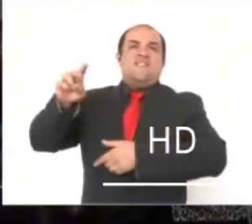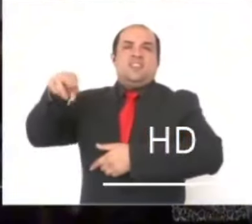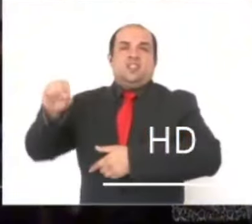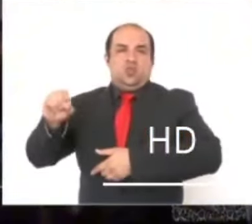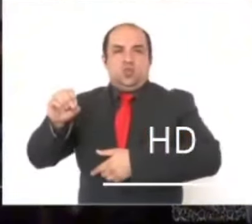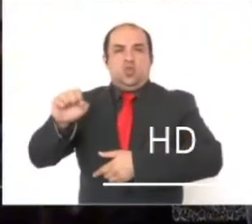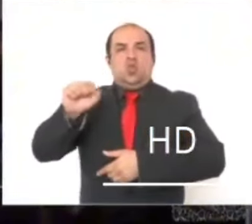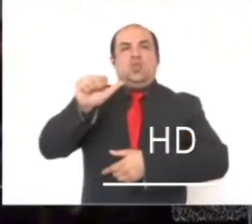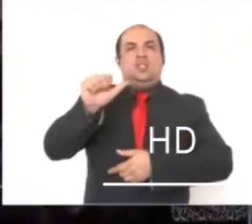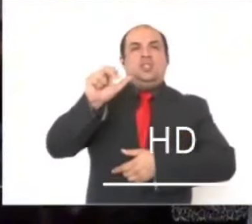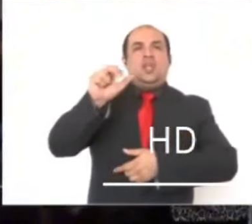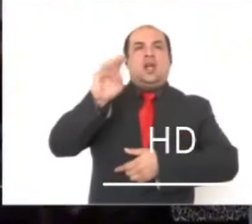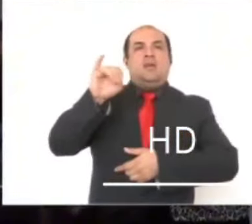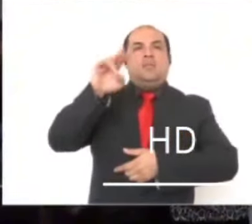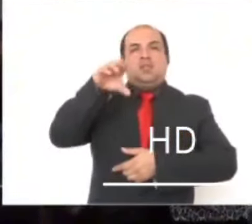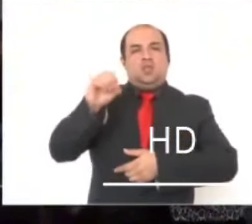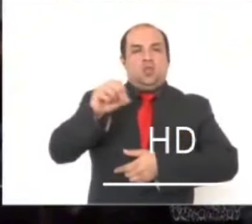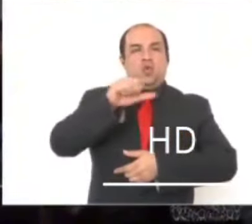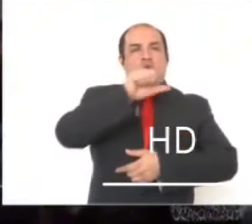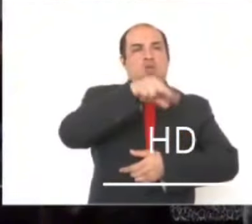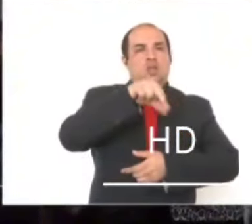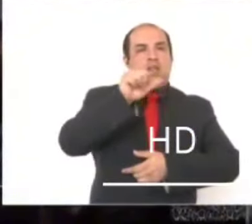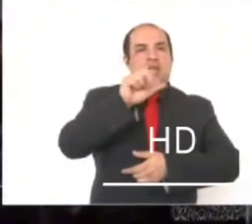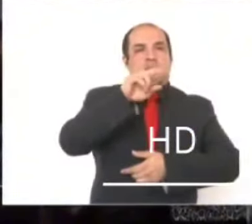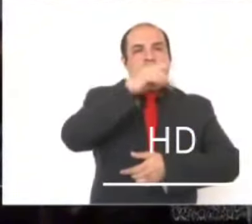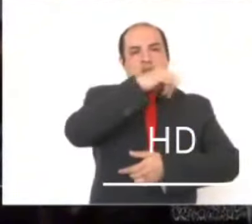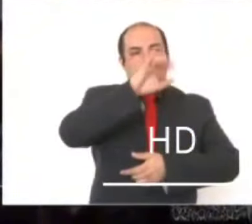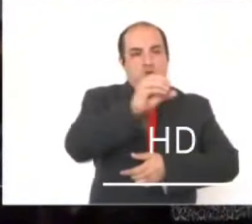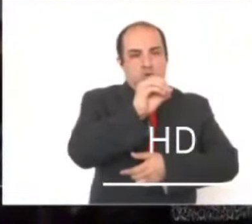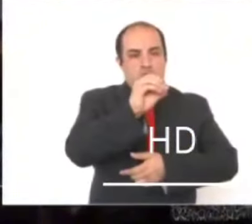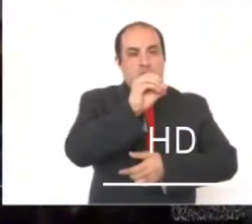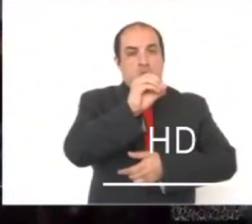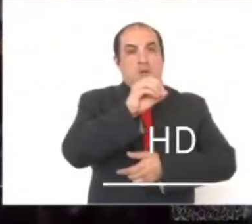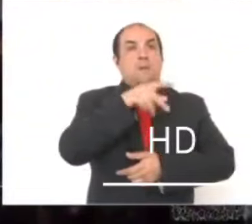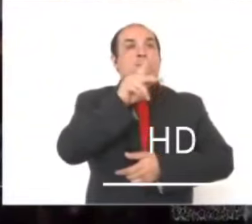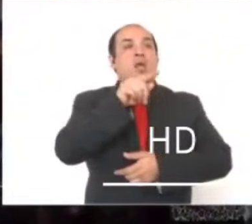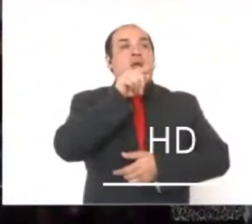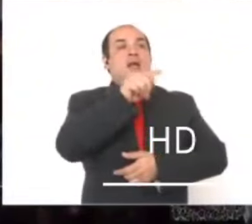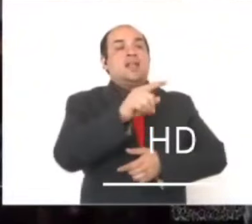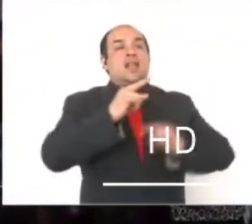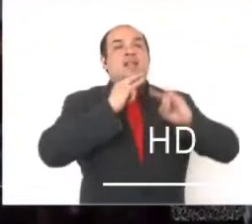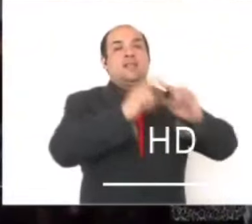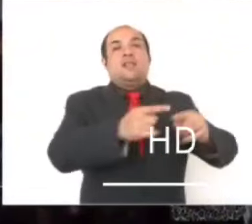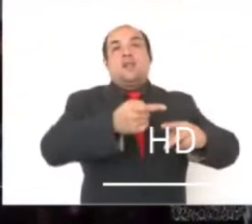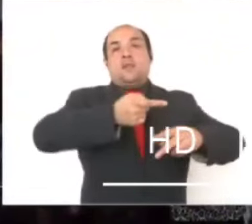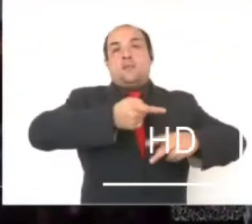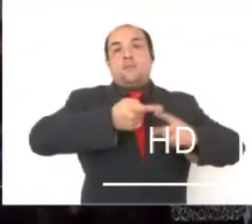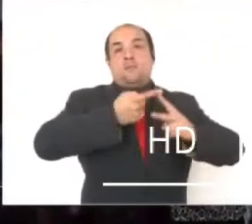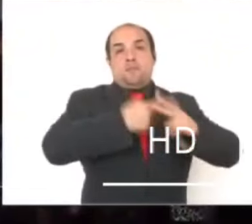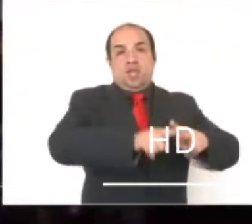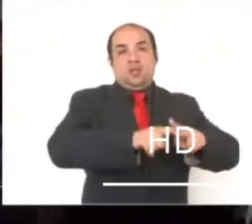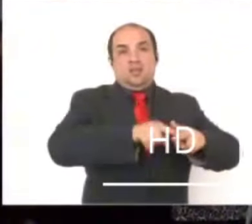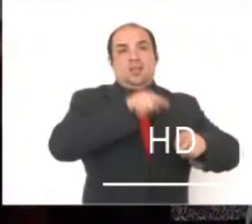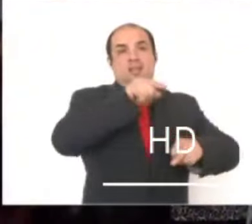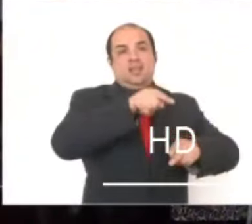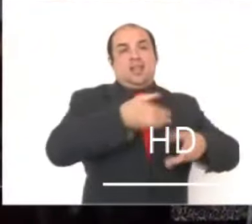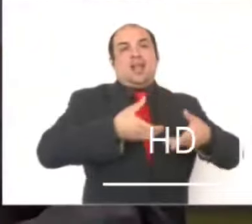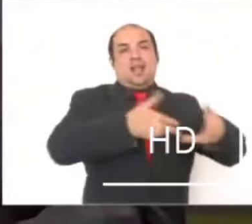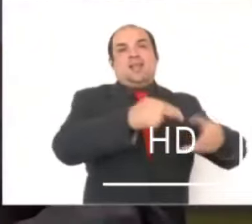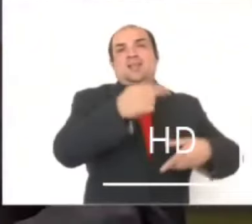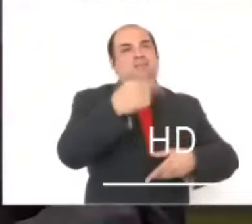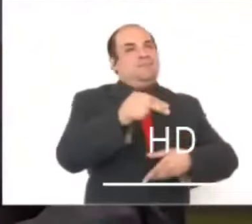Naranjo, pero cuando este tianguis nació, esa calle ya no se llamaba